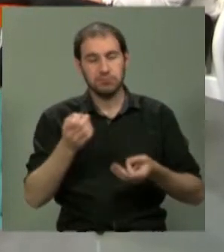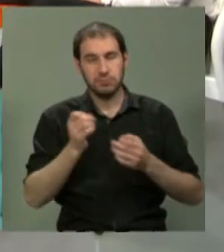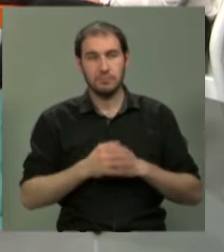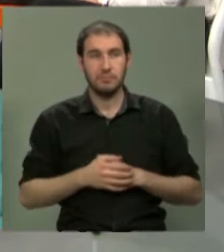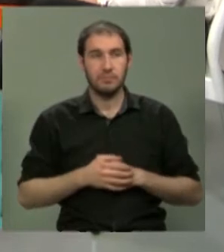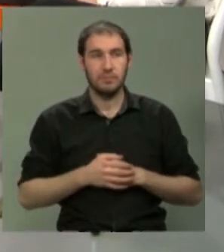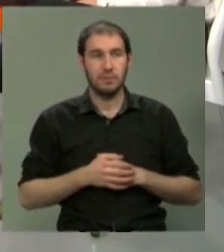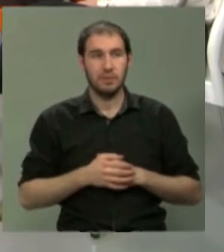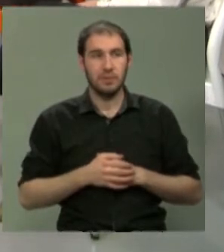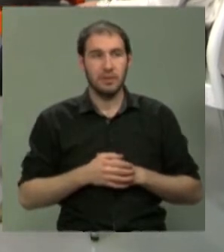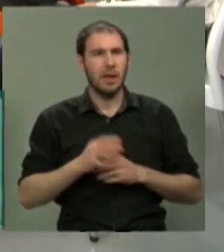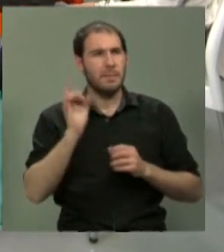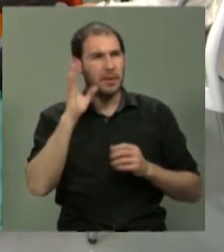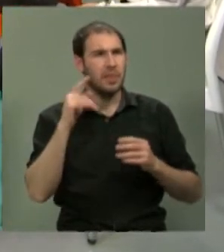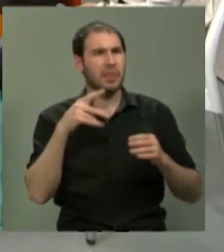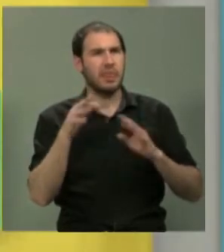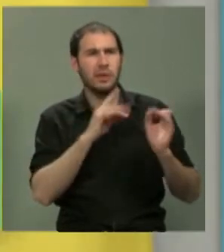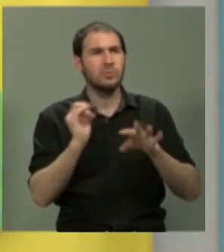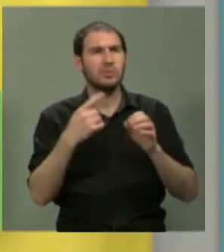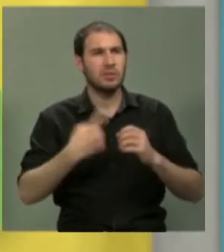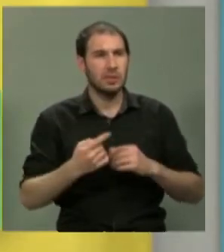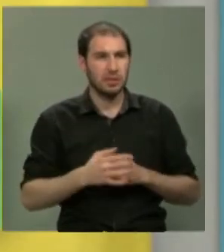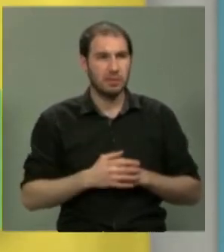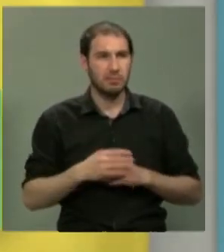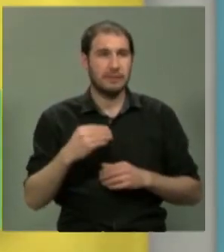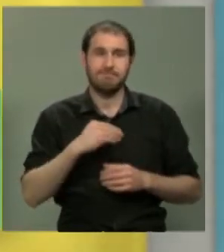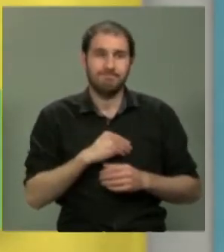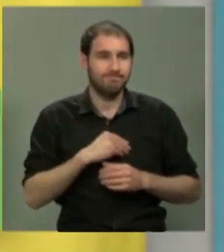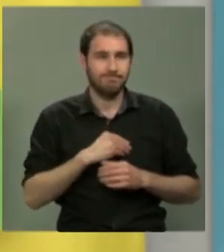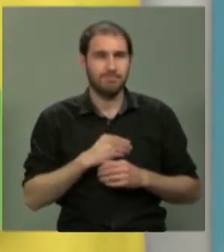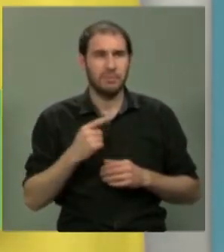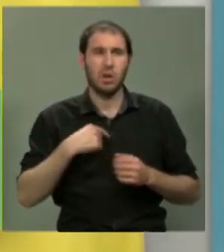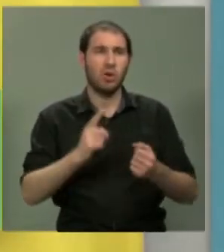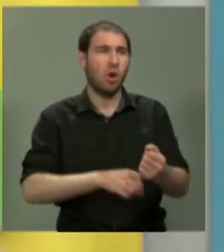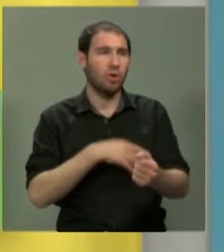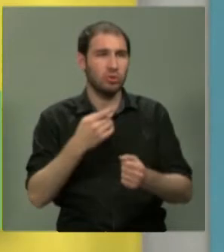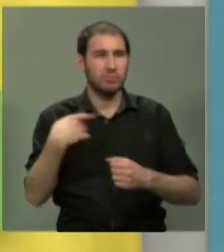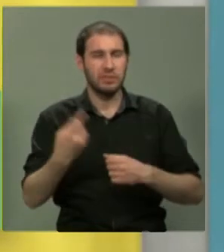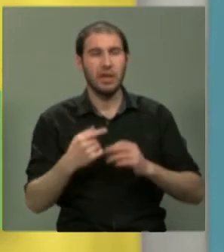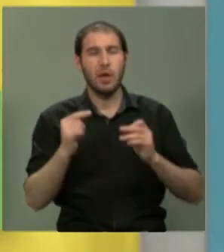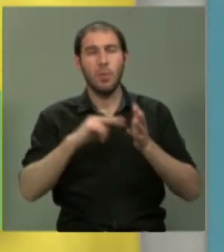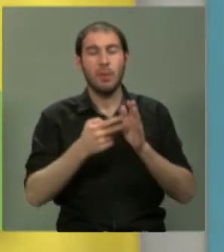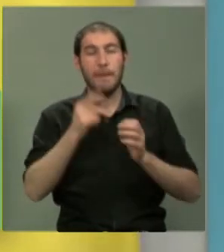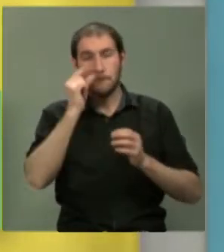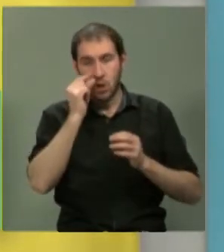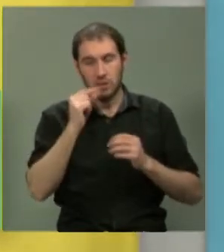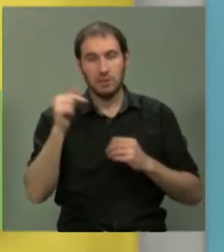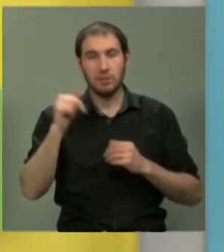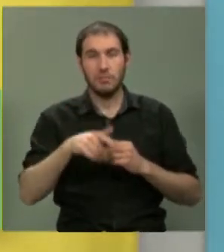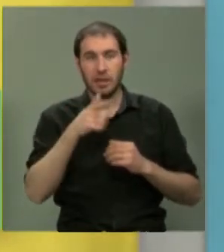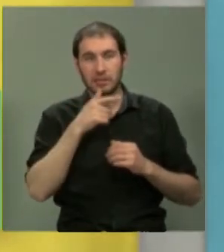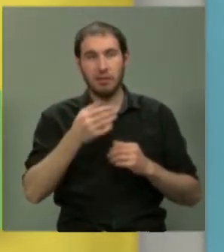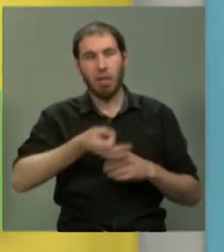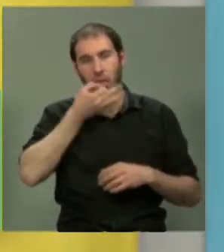Sí. De todas La discusión es esta, que uno lamentablemente está muy acostumbrado y a lidiar con el tema de los políticos que tienen una